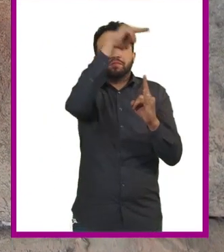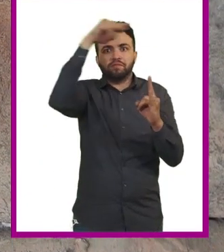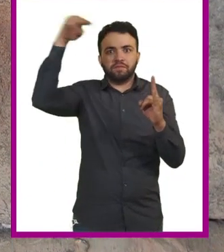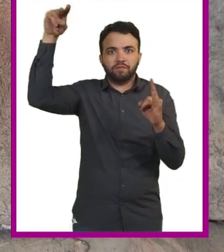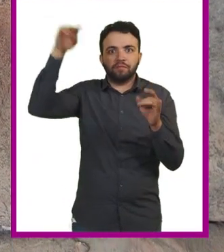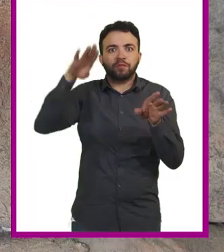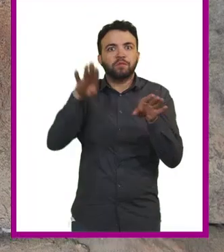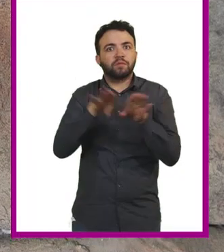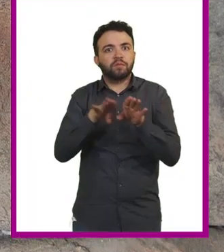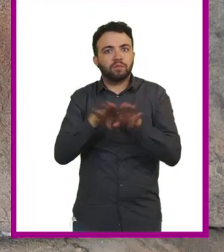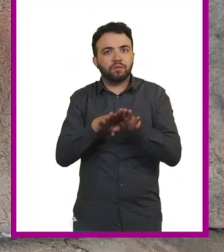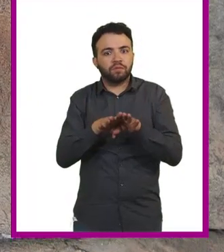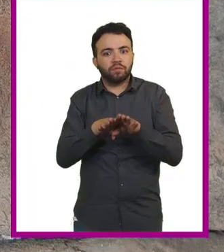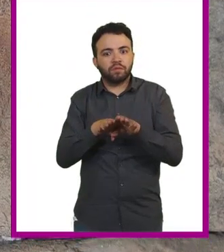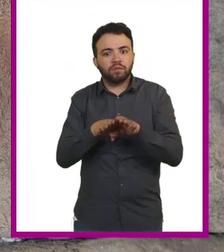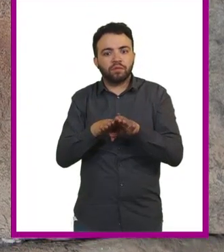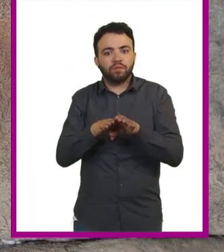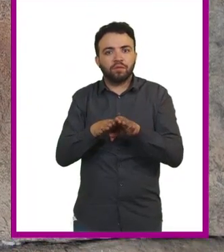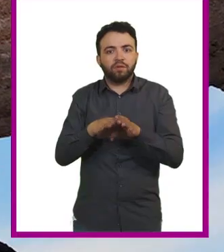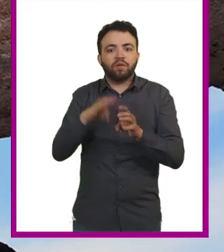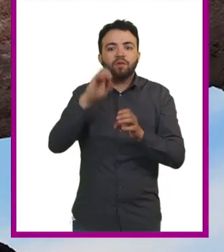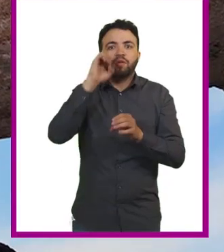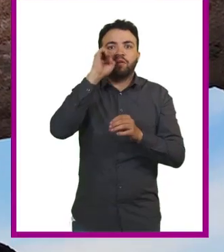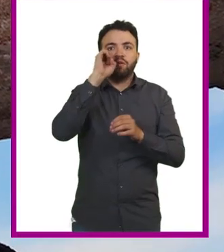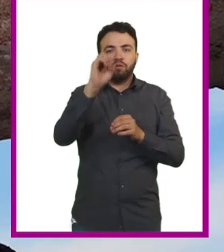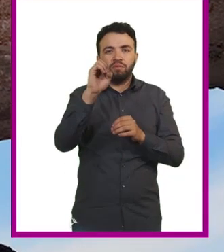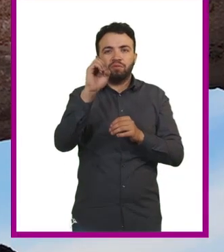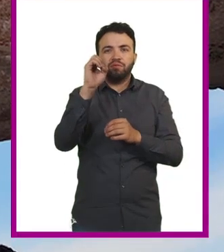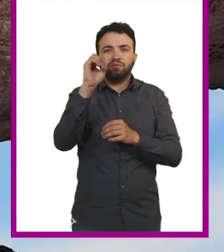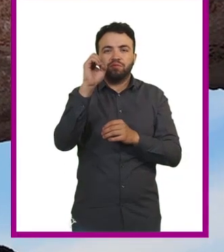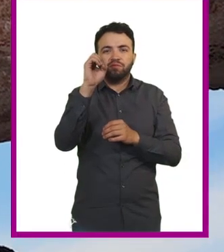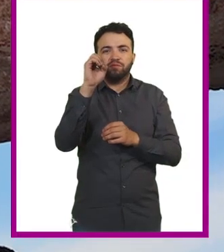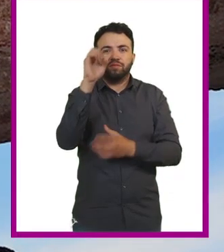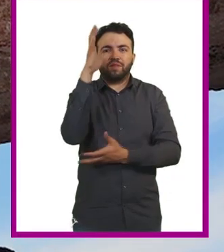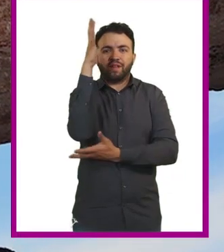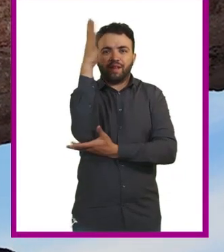las troncos de palma las